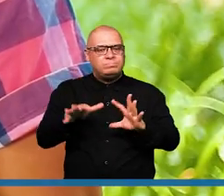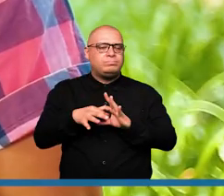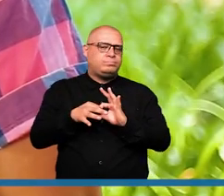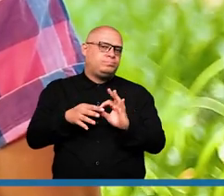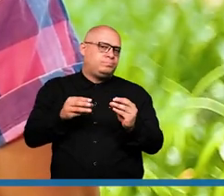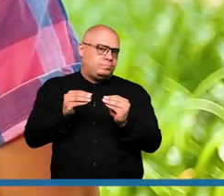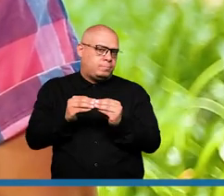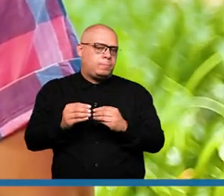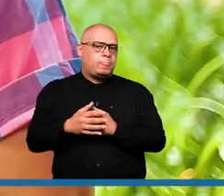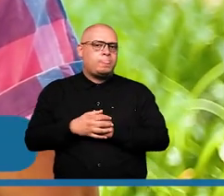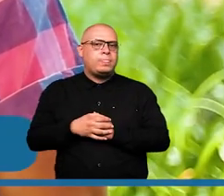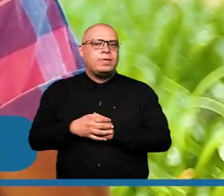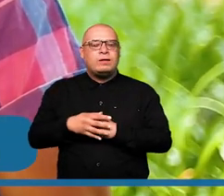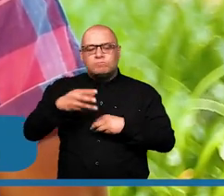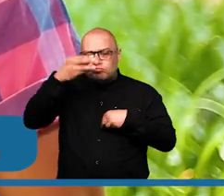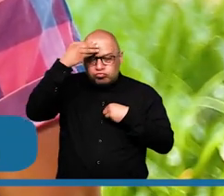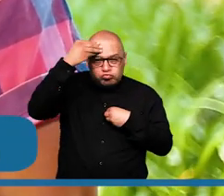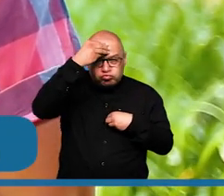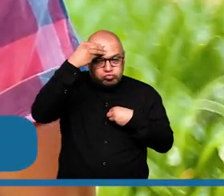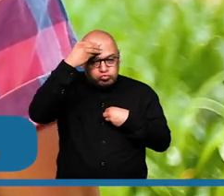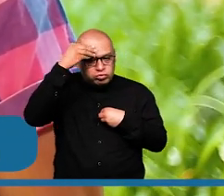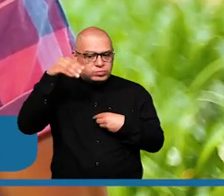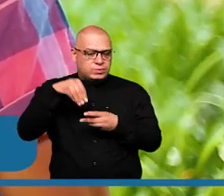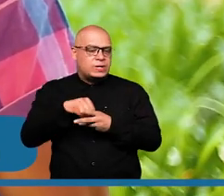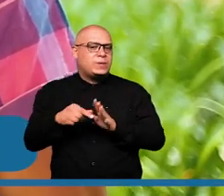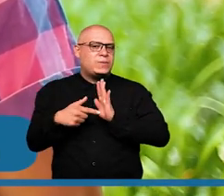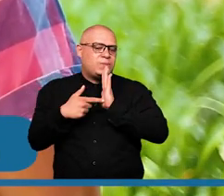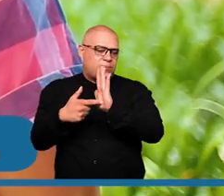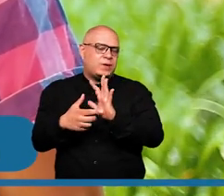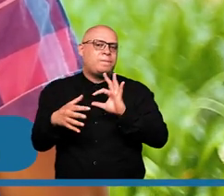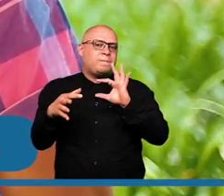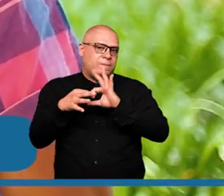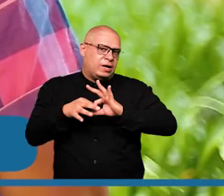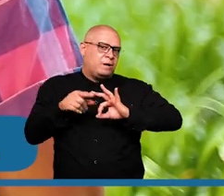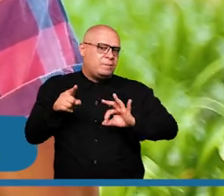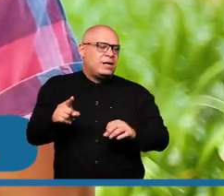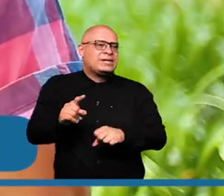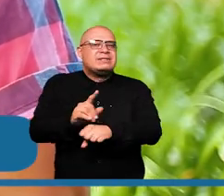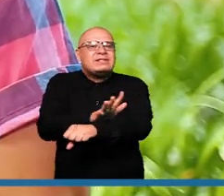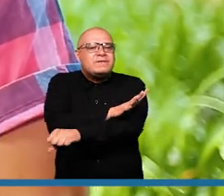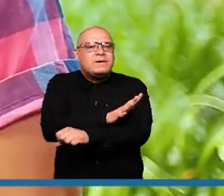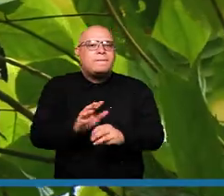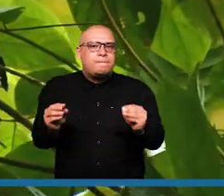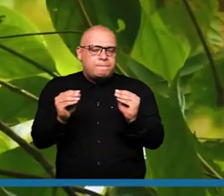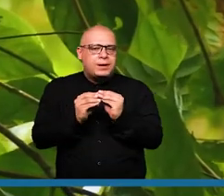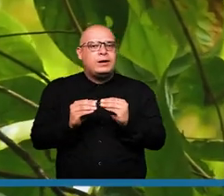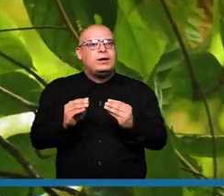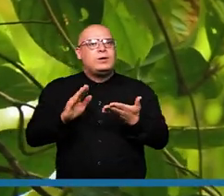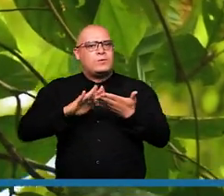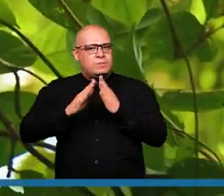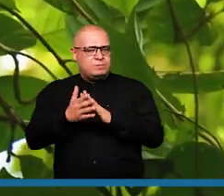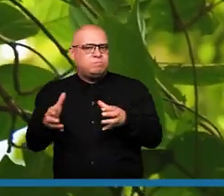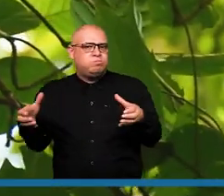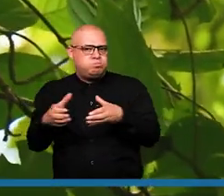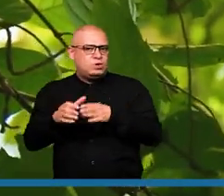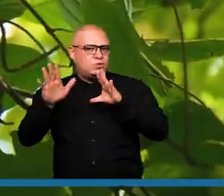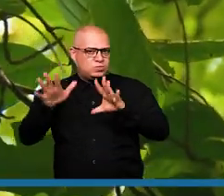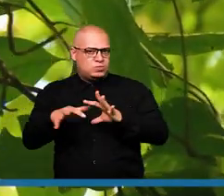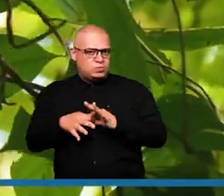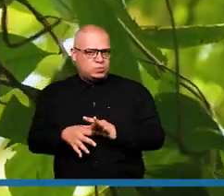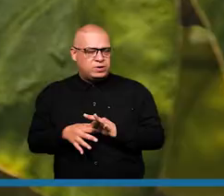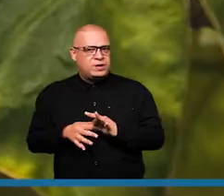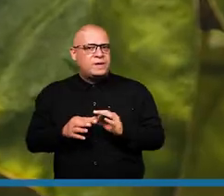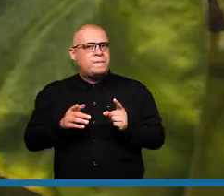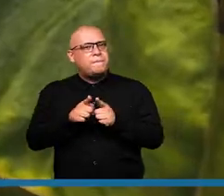Entonces lo hemos utilizado como especie bandera en educación para sensibilizar a la comunidad y que haya una interacción sana con esa